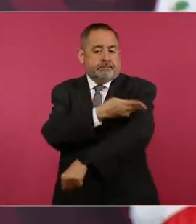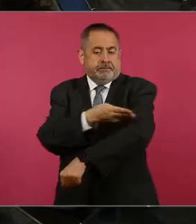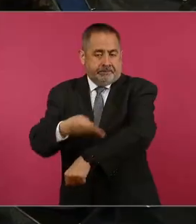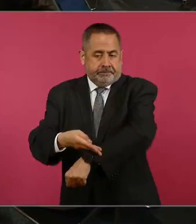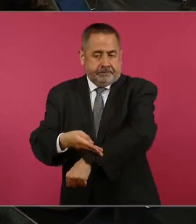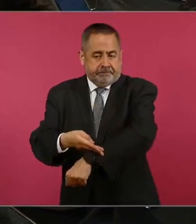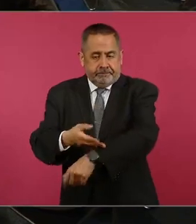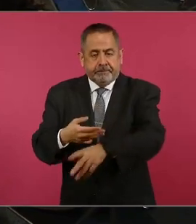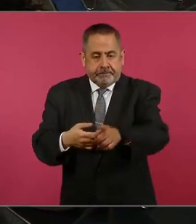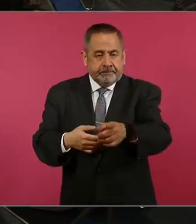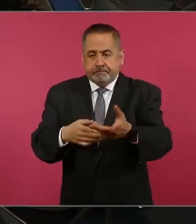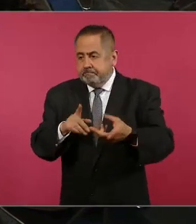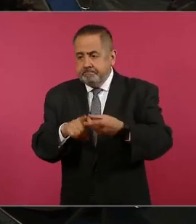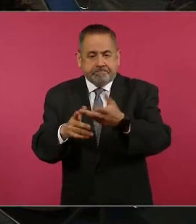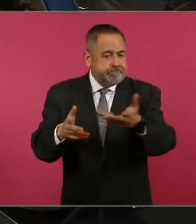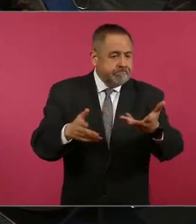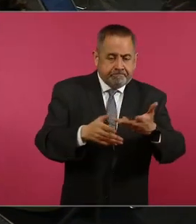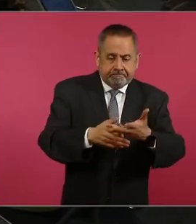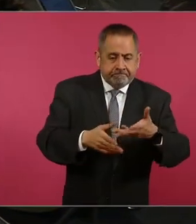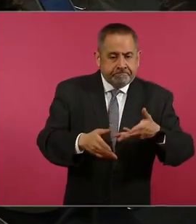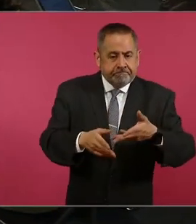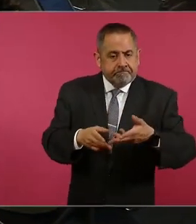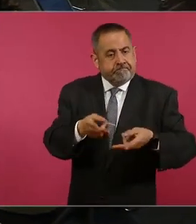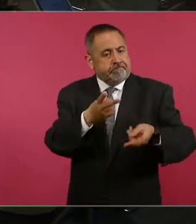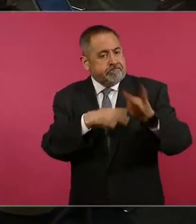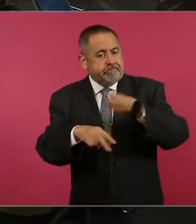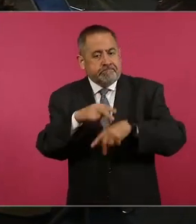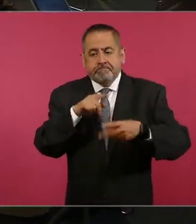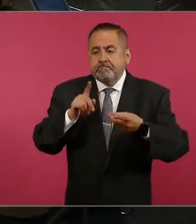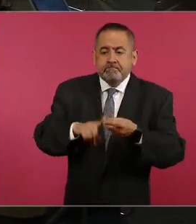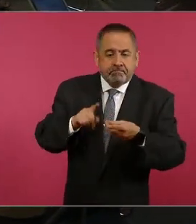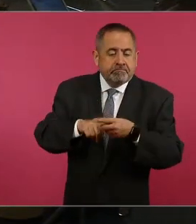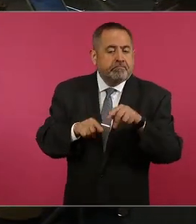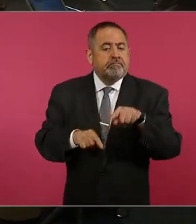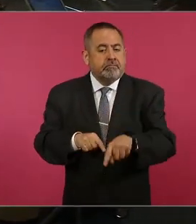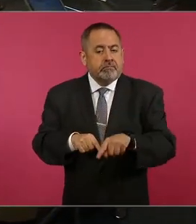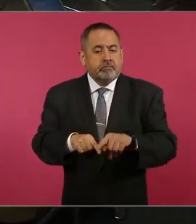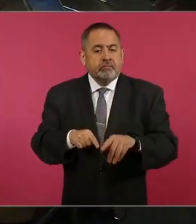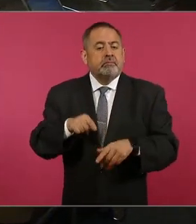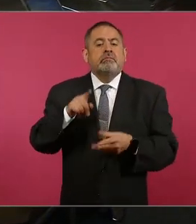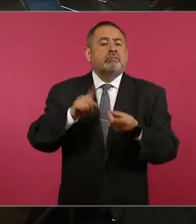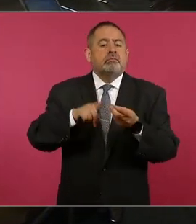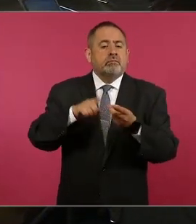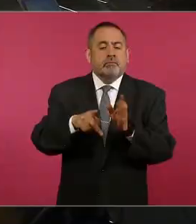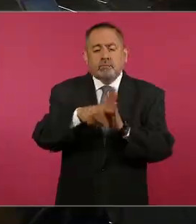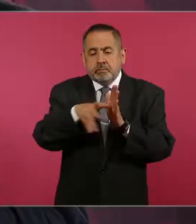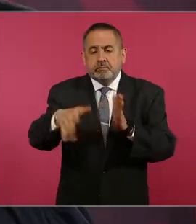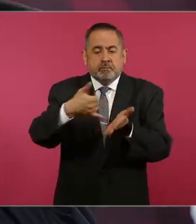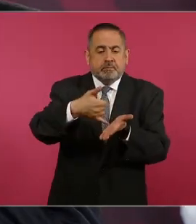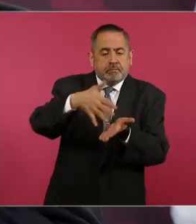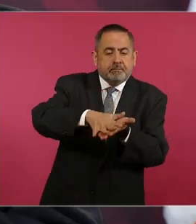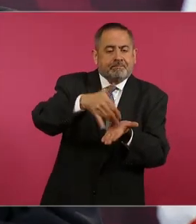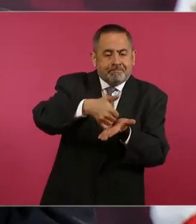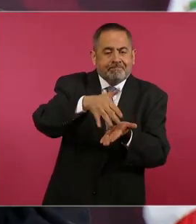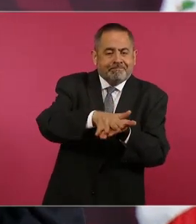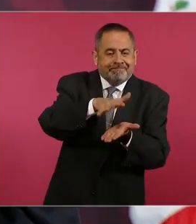entra? ¿Dónde hacen el periodismo revolucionario